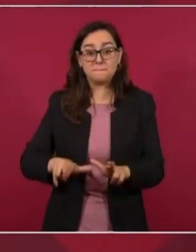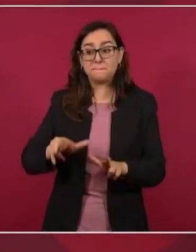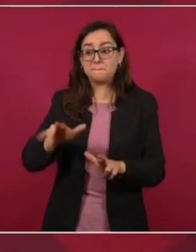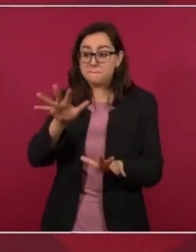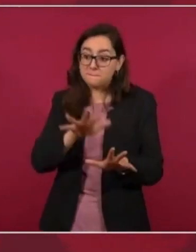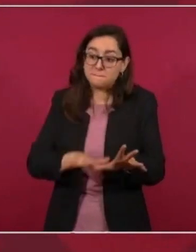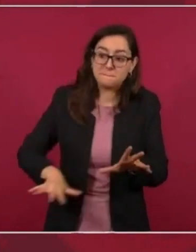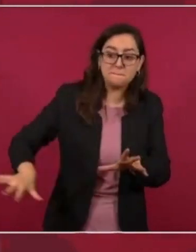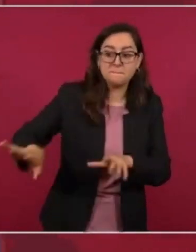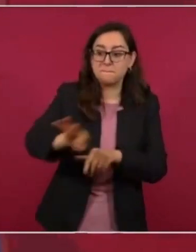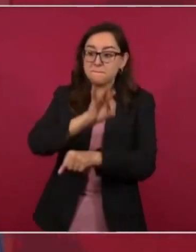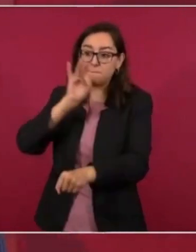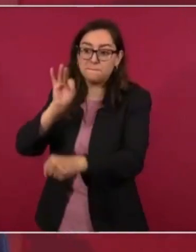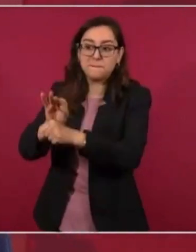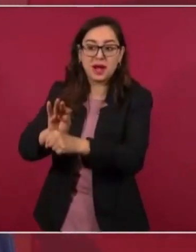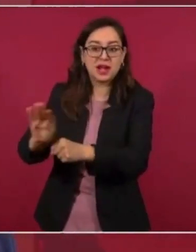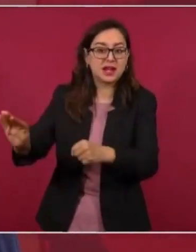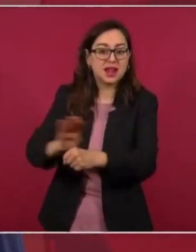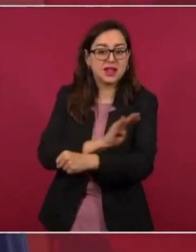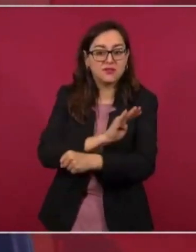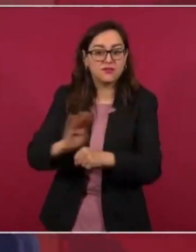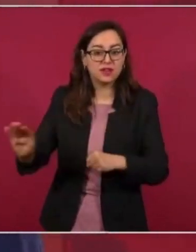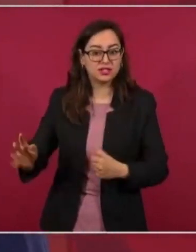Esa es la democracia.